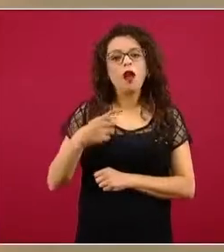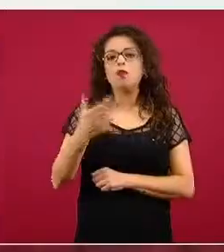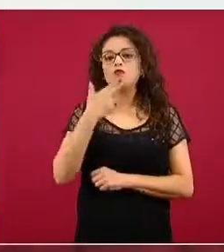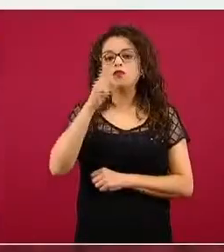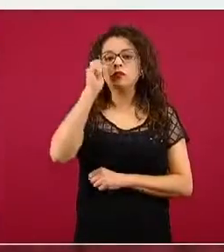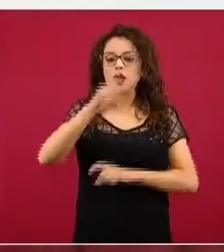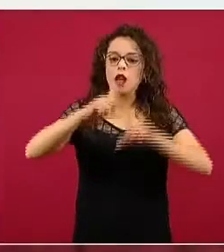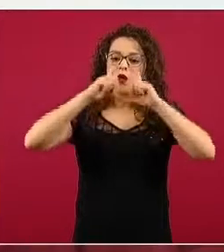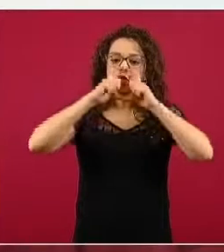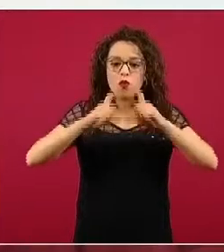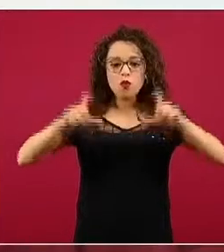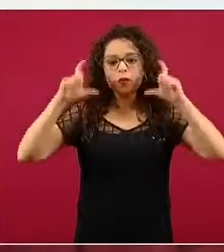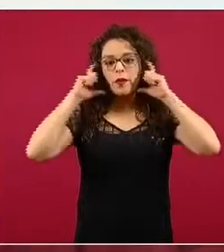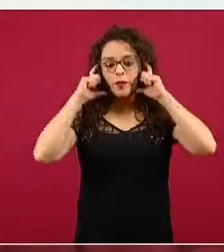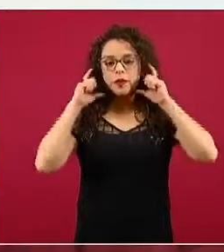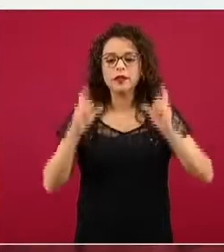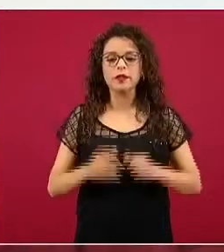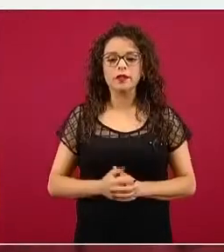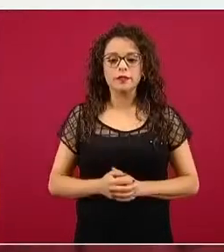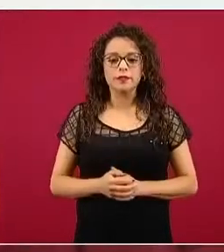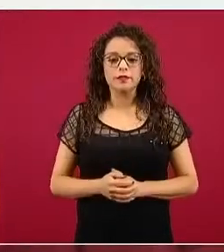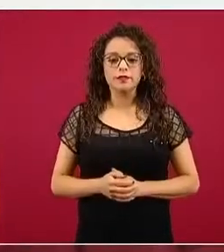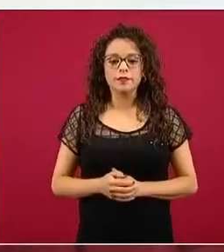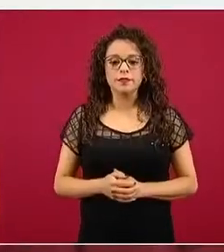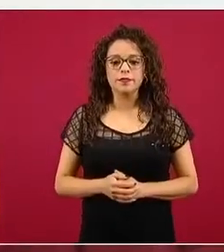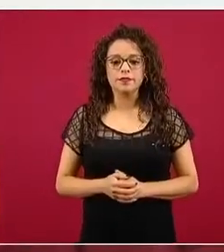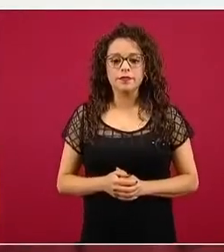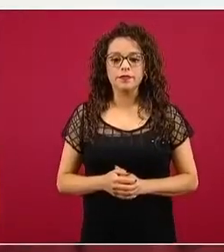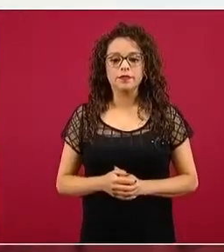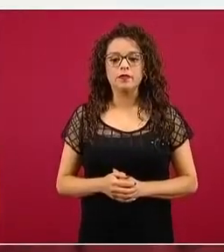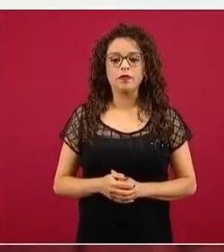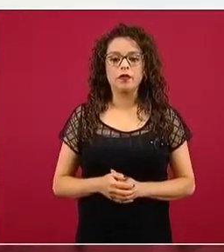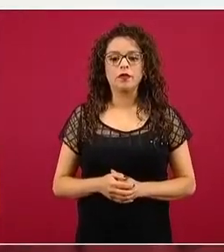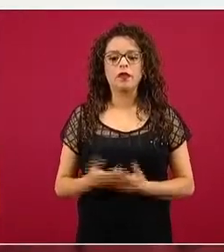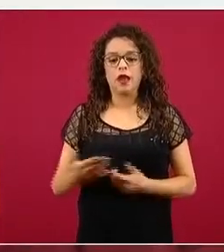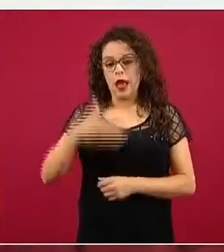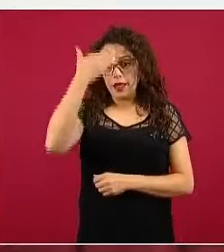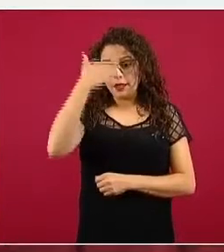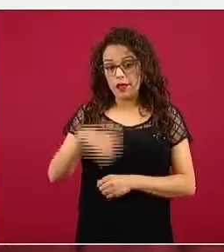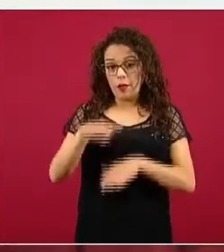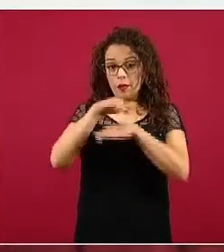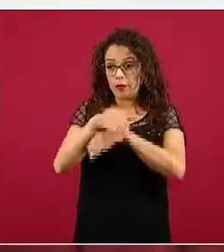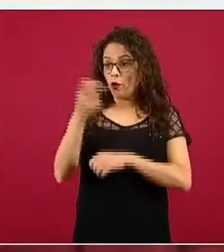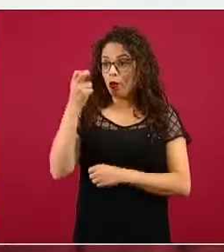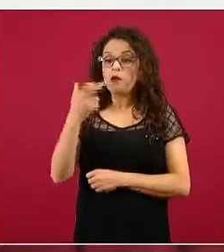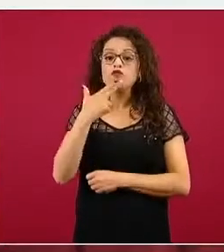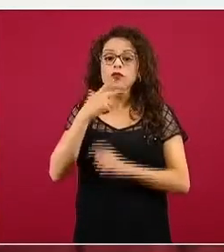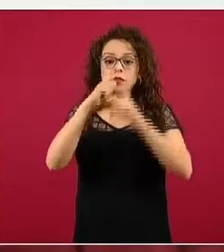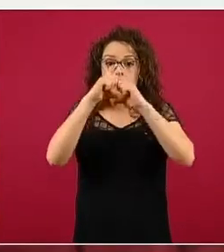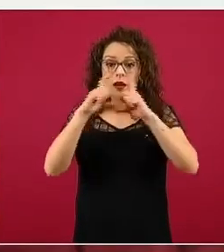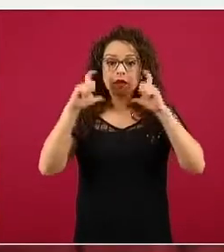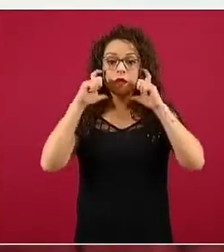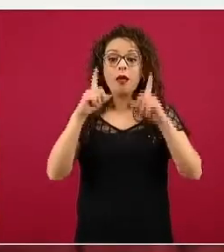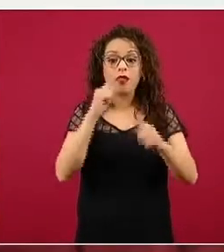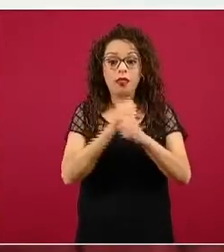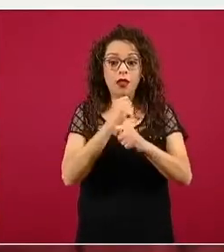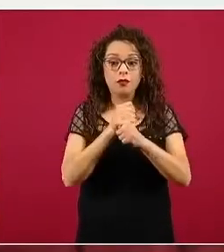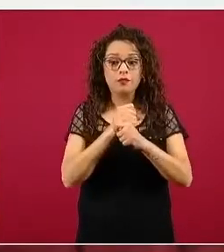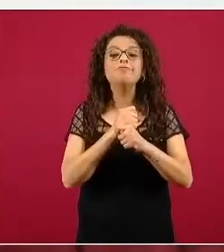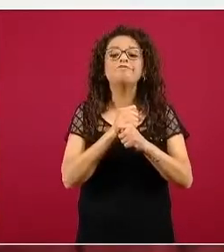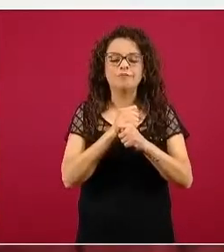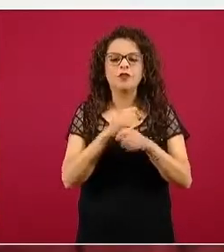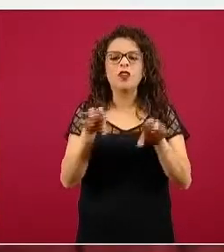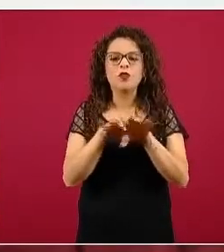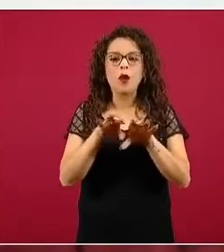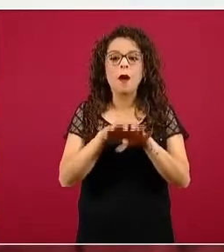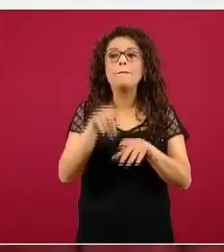público. Y lo que hacemos para saber cuál es la aceptación del uso del cubrebocas en el transporte público es que con las cámaras tomamos fotos